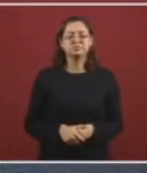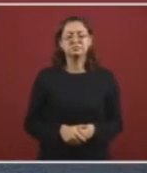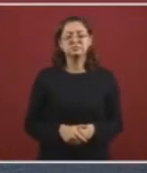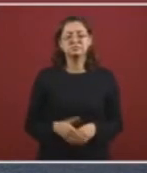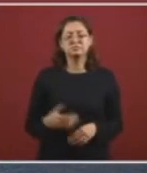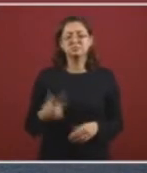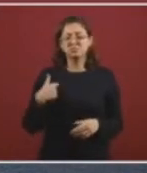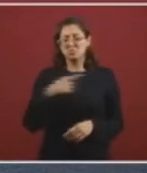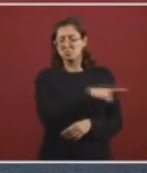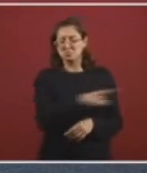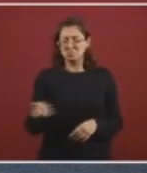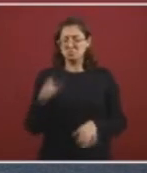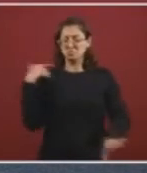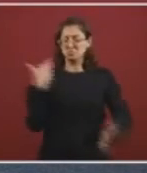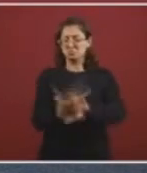para nada,